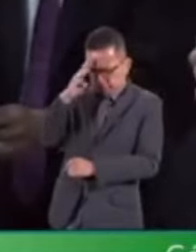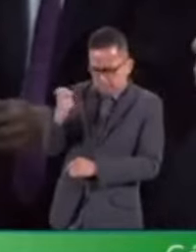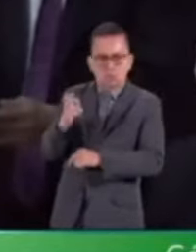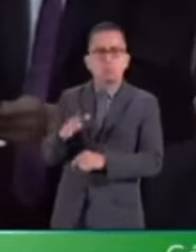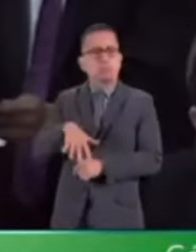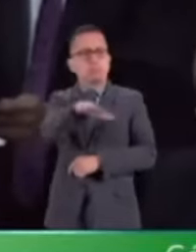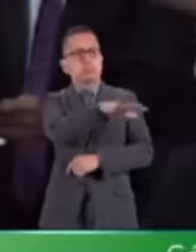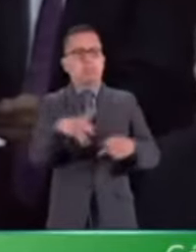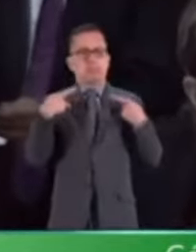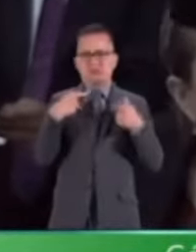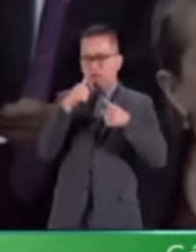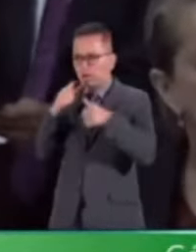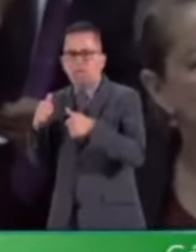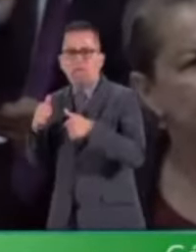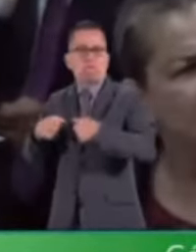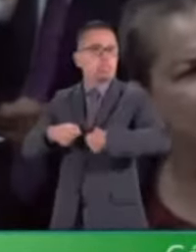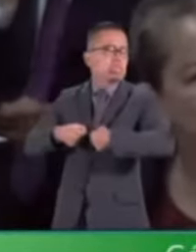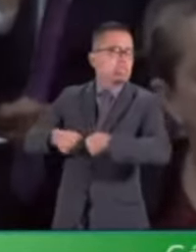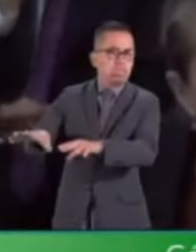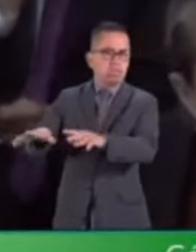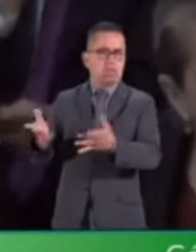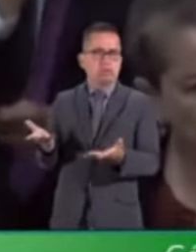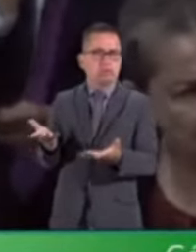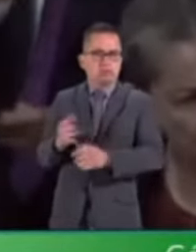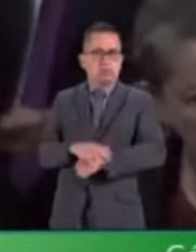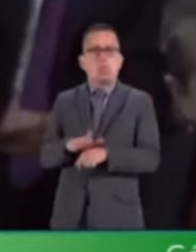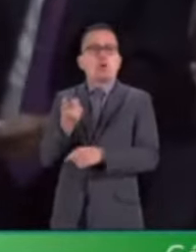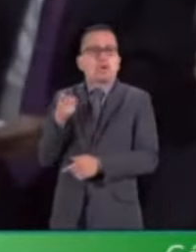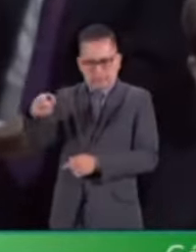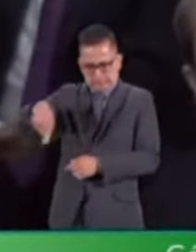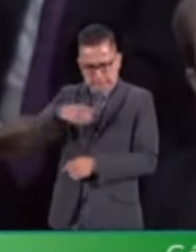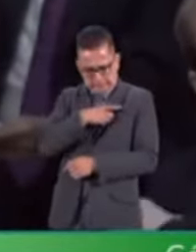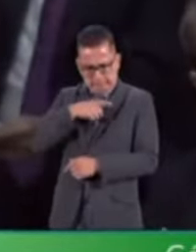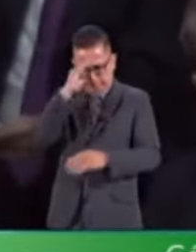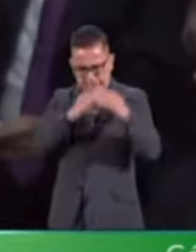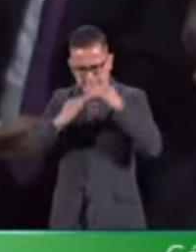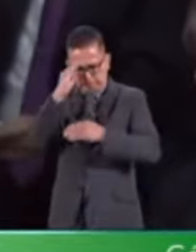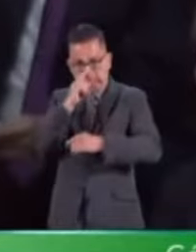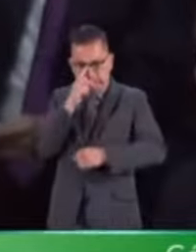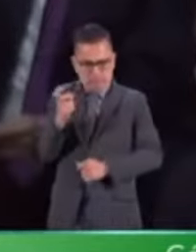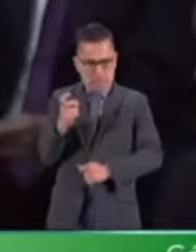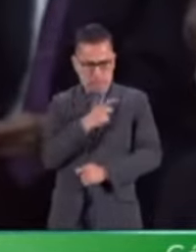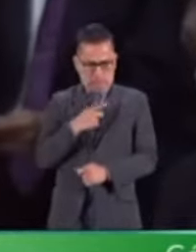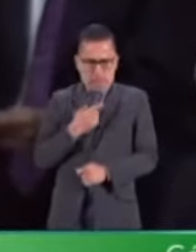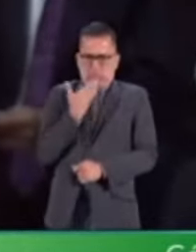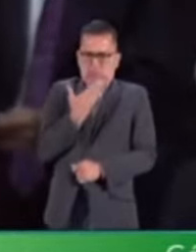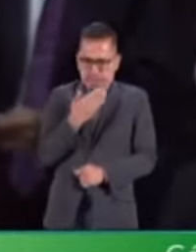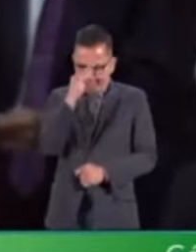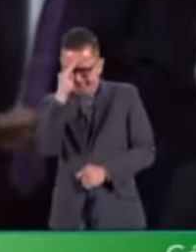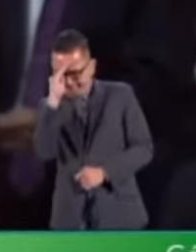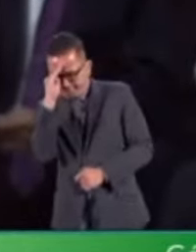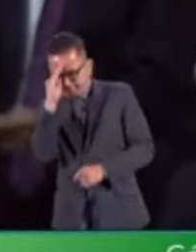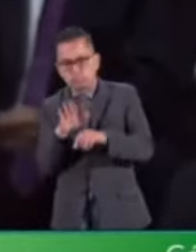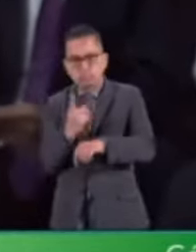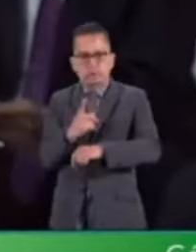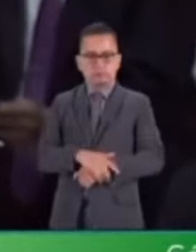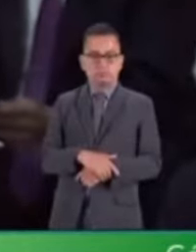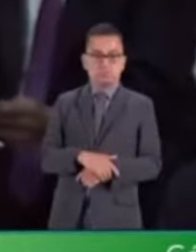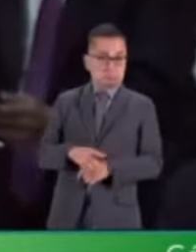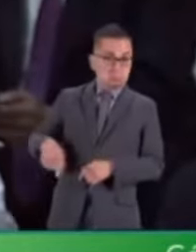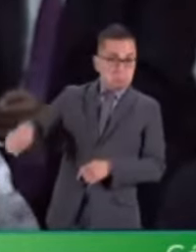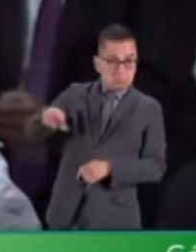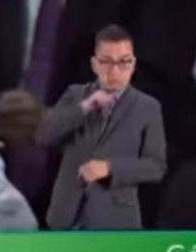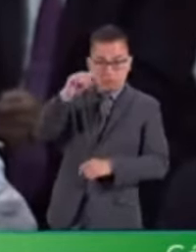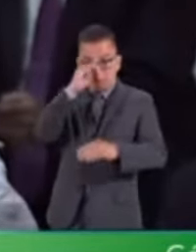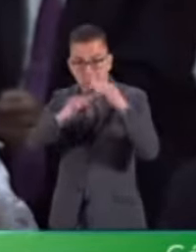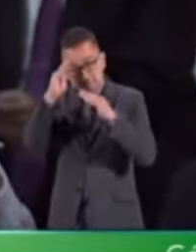qué la gente los dejó. Esa es una verdadera reflexión, pero allá ellos, que